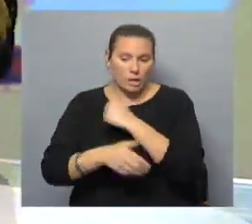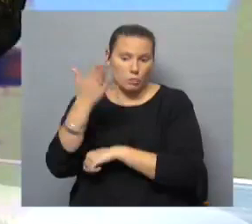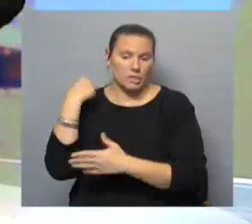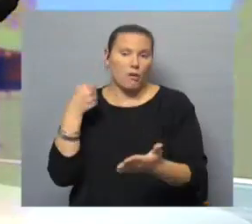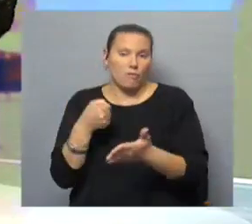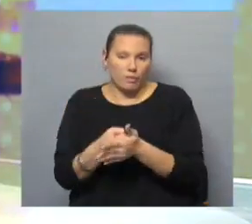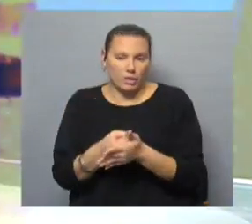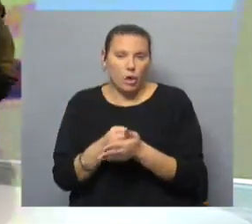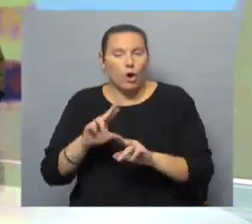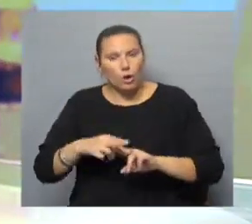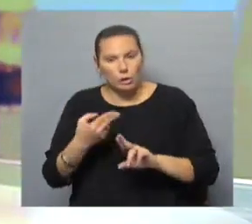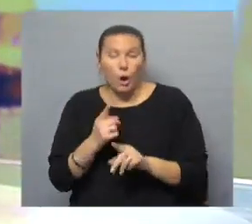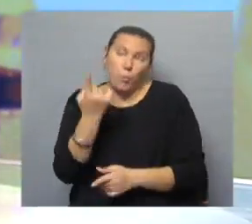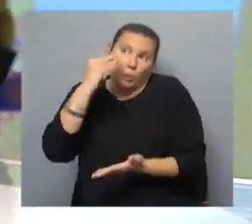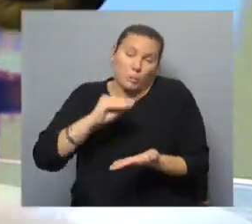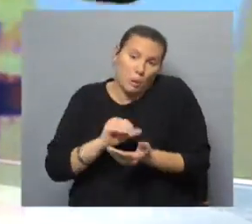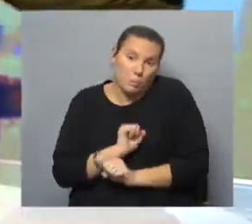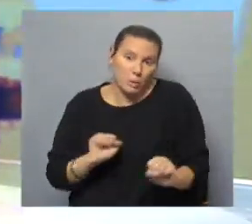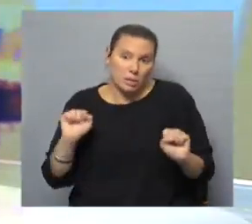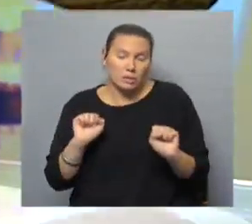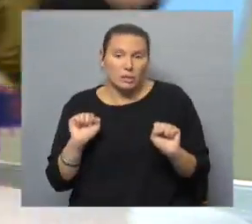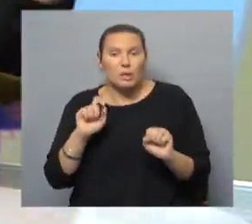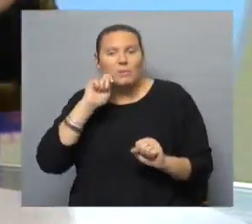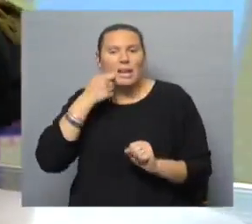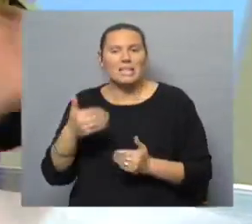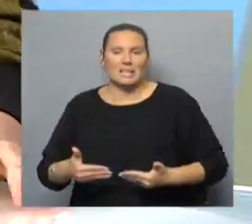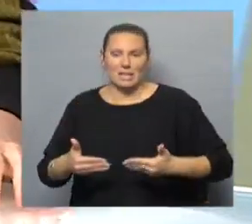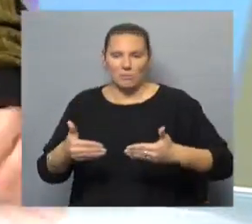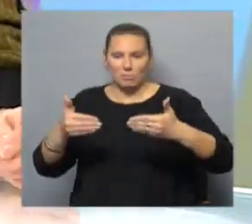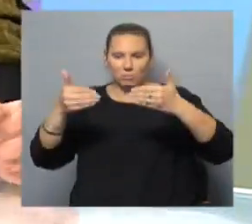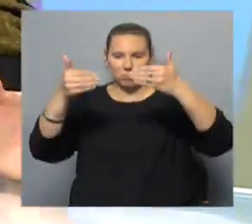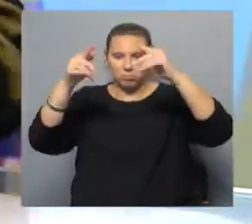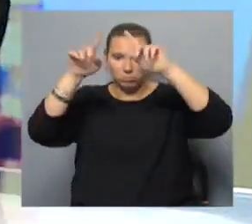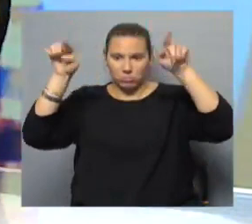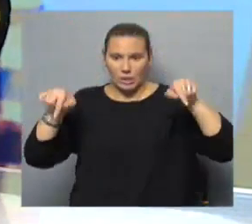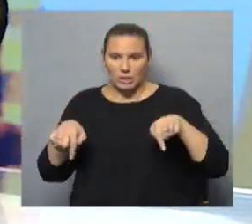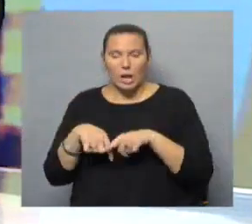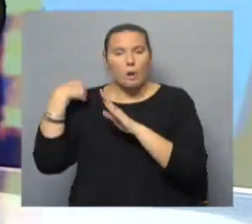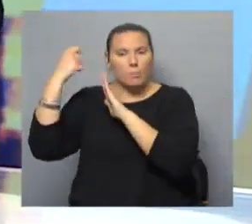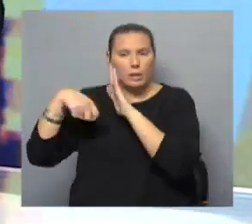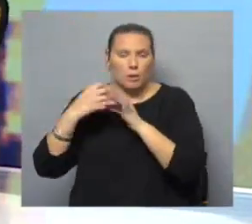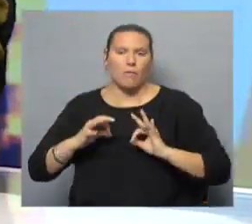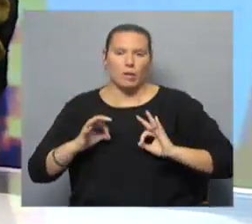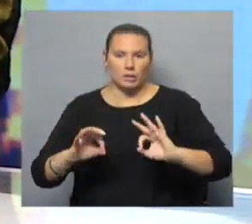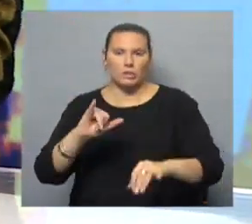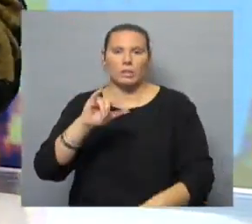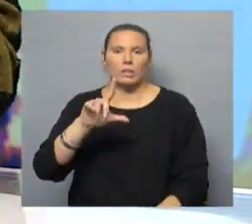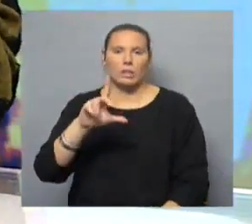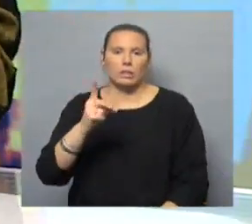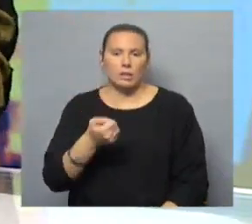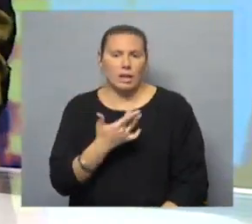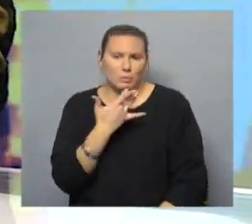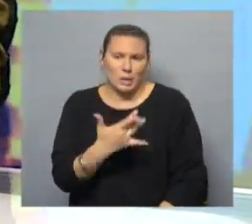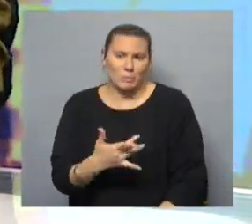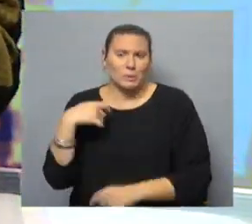pasado, De Vuelta o por primera vez en una linda pantalla, la película Las Vacaciones de Hilda, que es una